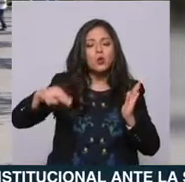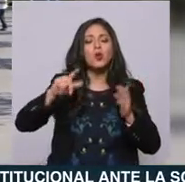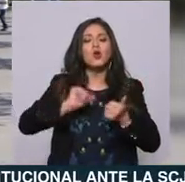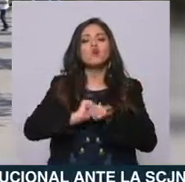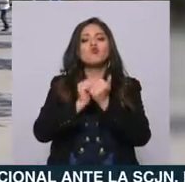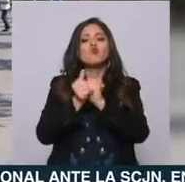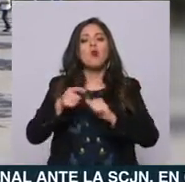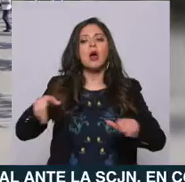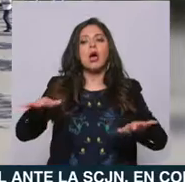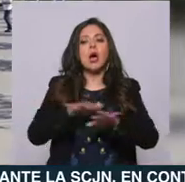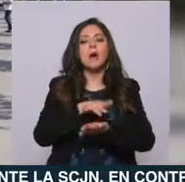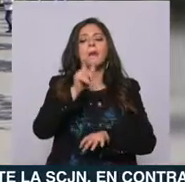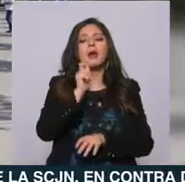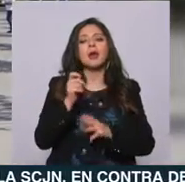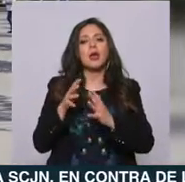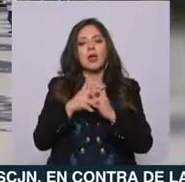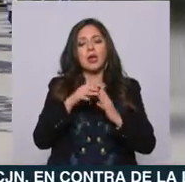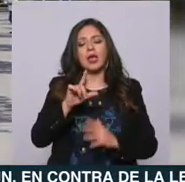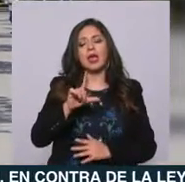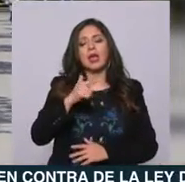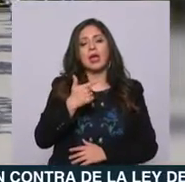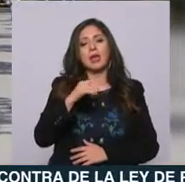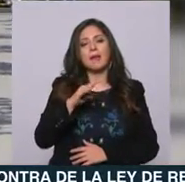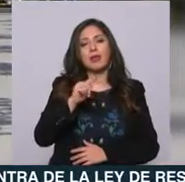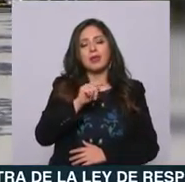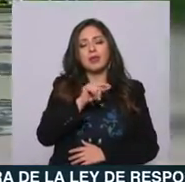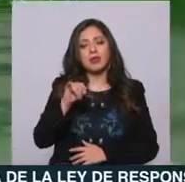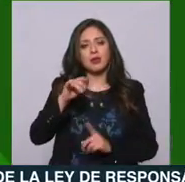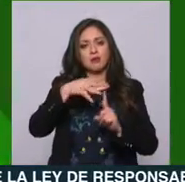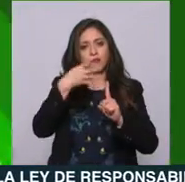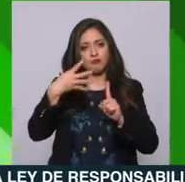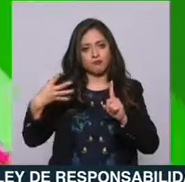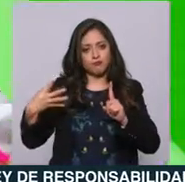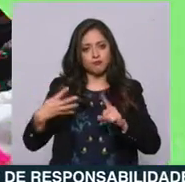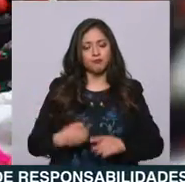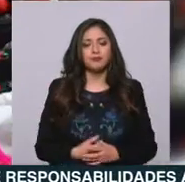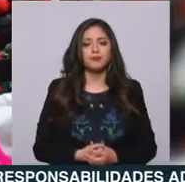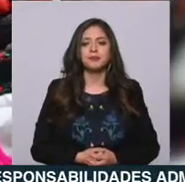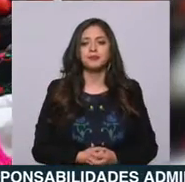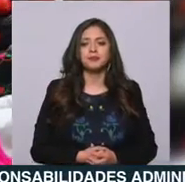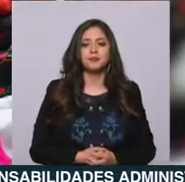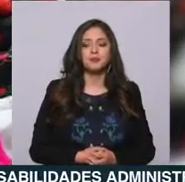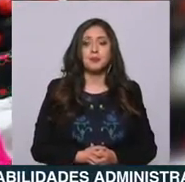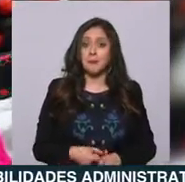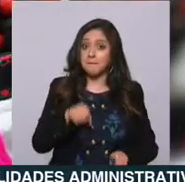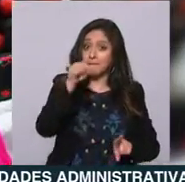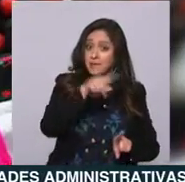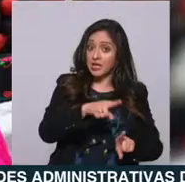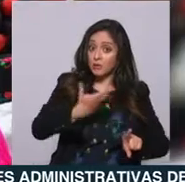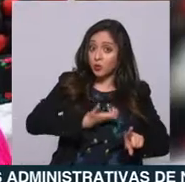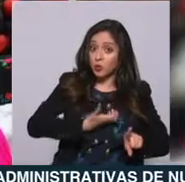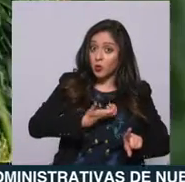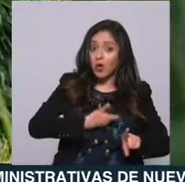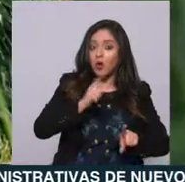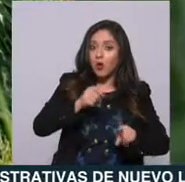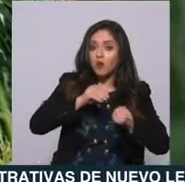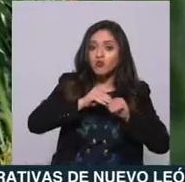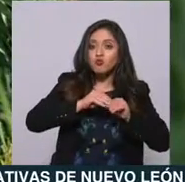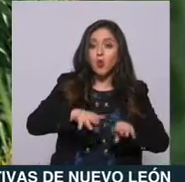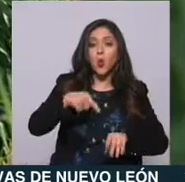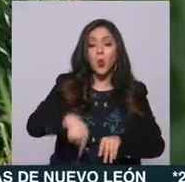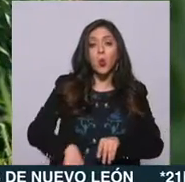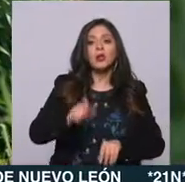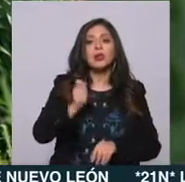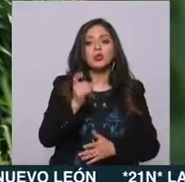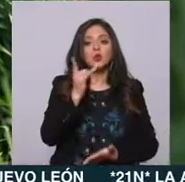del movimiento de la diversidad sexual en la Ciudad de México. Ahí mismo en el Zócalo se llevará a cabo solo por este